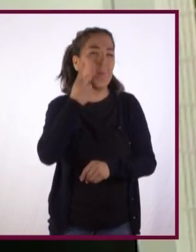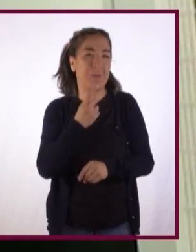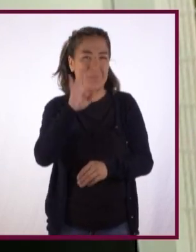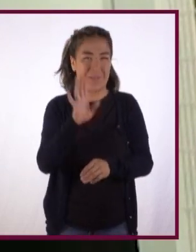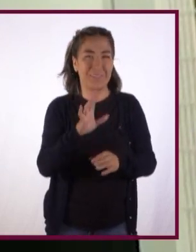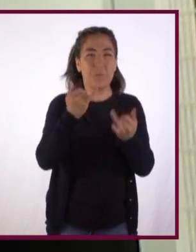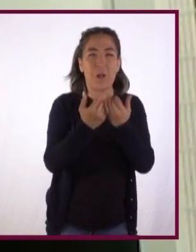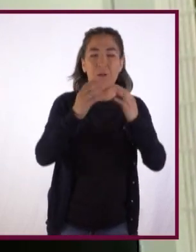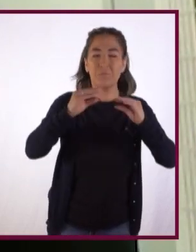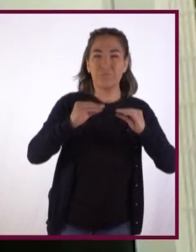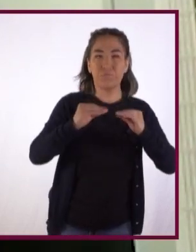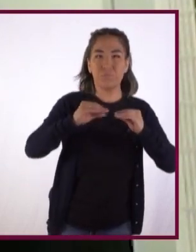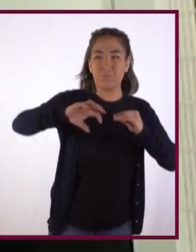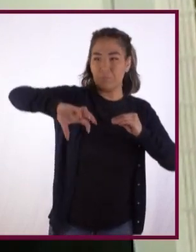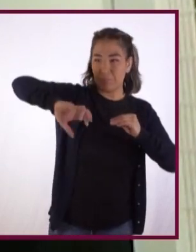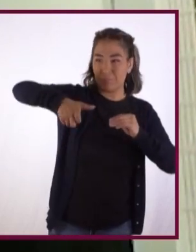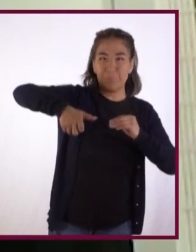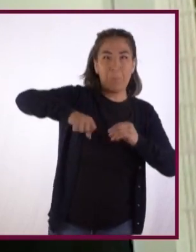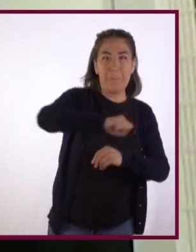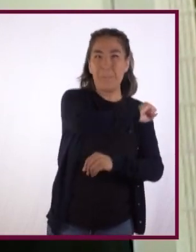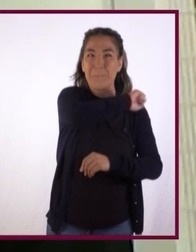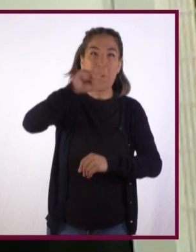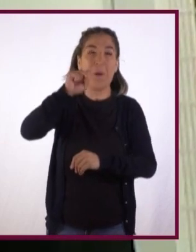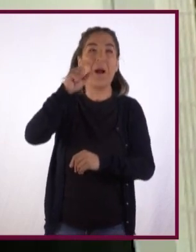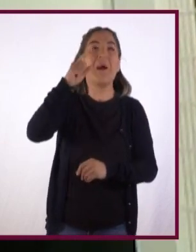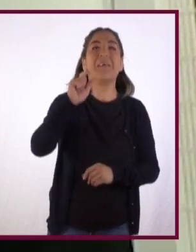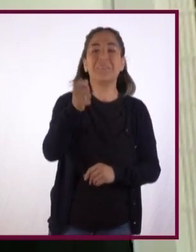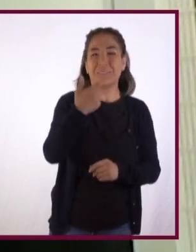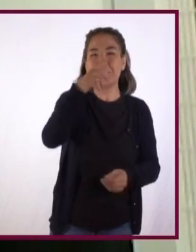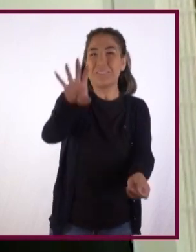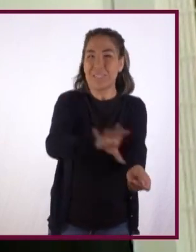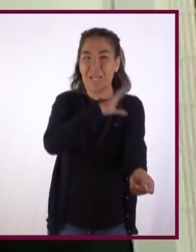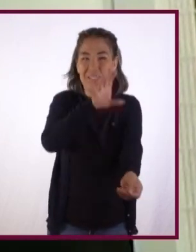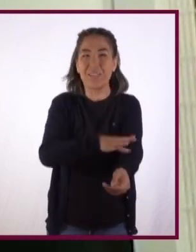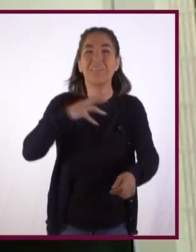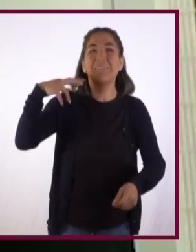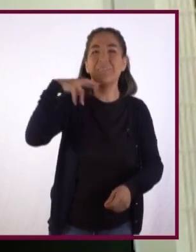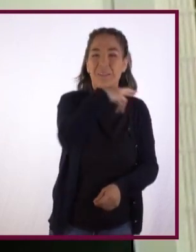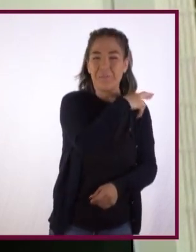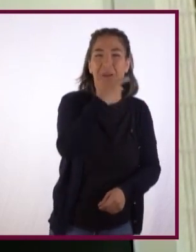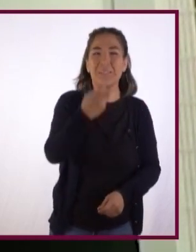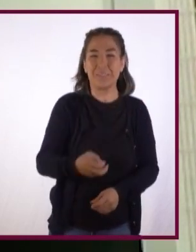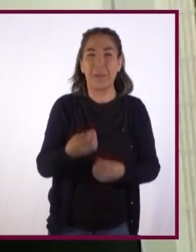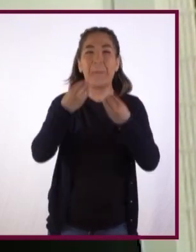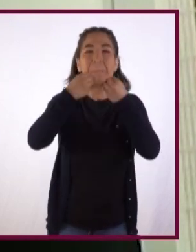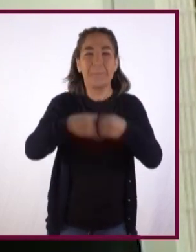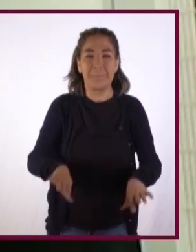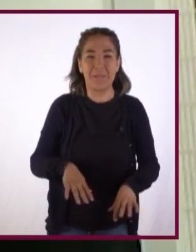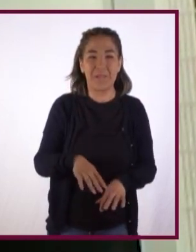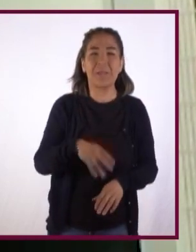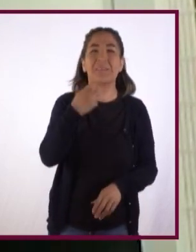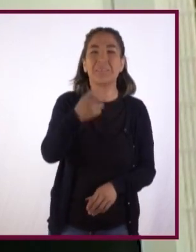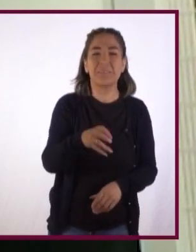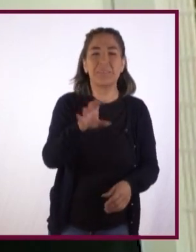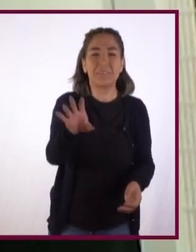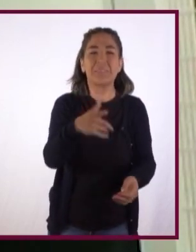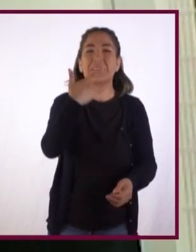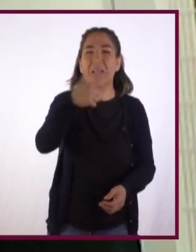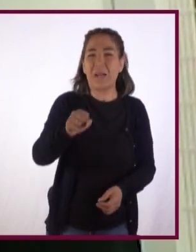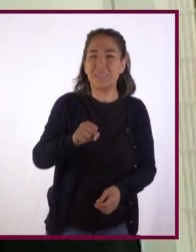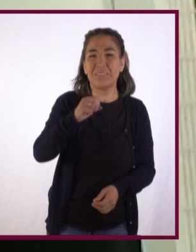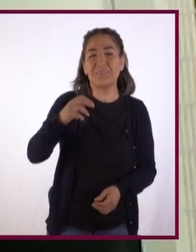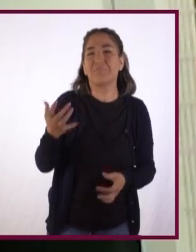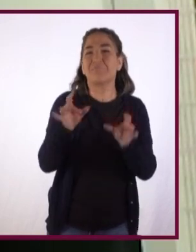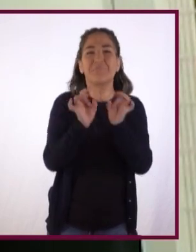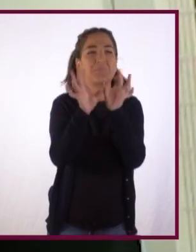eso requiere una pérdida de energía muy rápida. Libera energía muy rápidamente, se conoce como una pérdida de entalpia muy repentina.